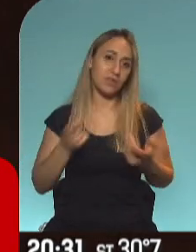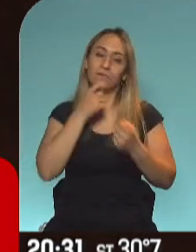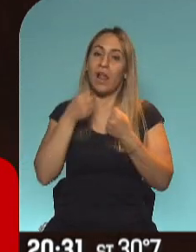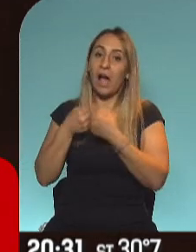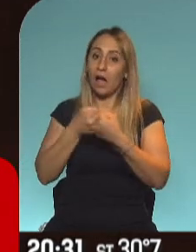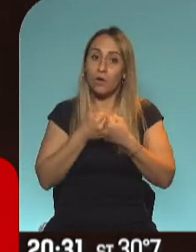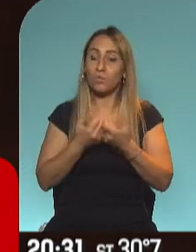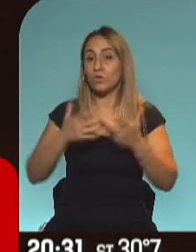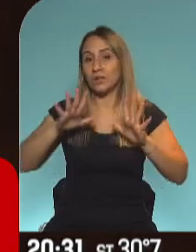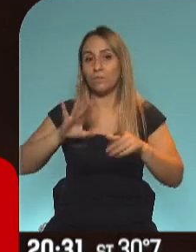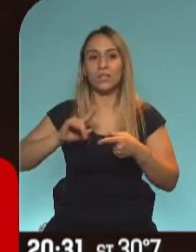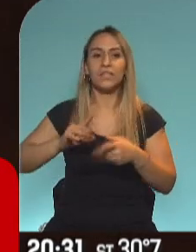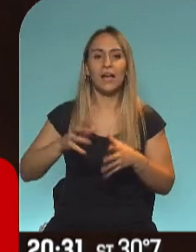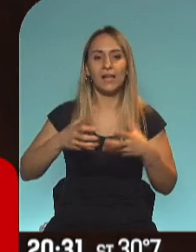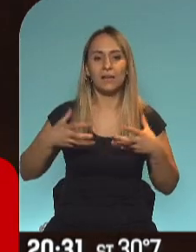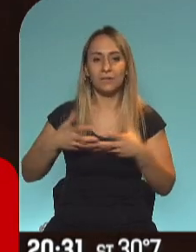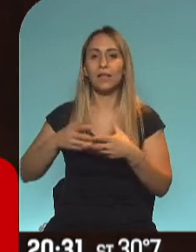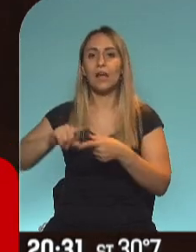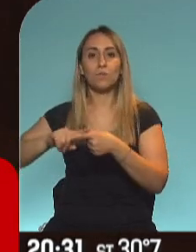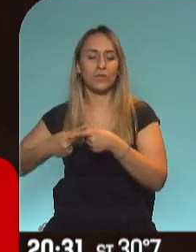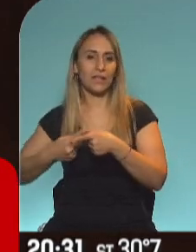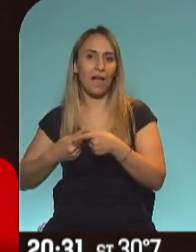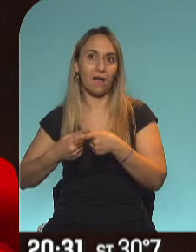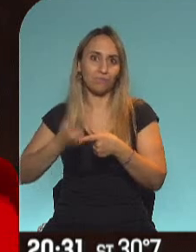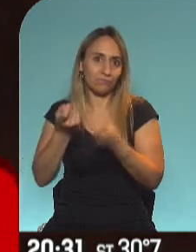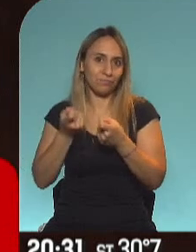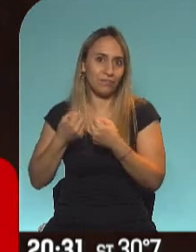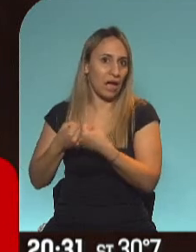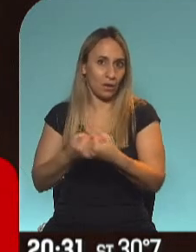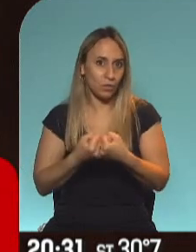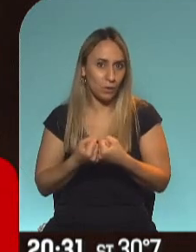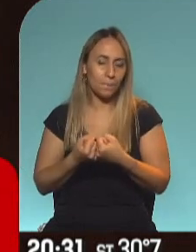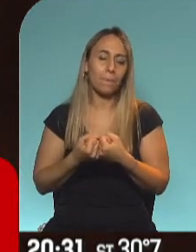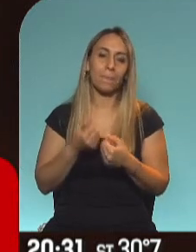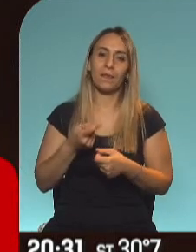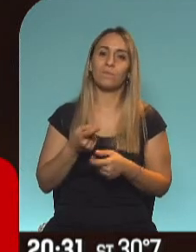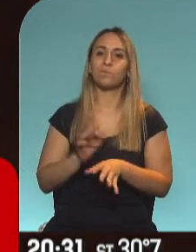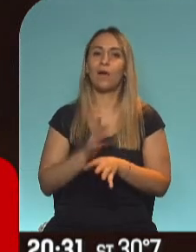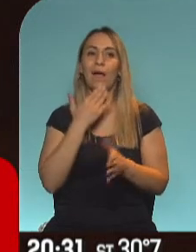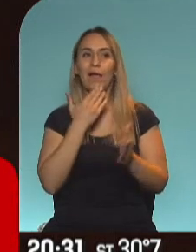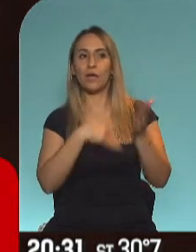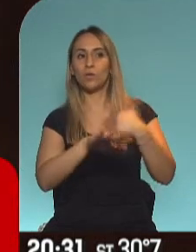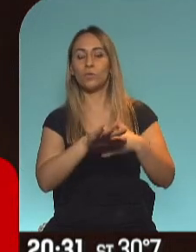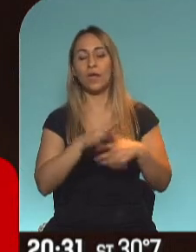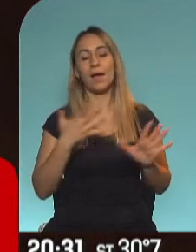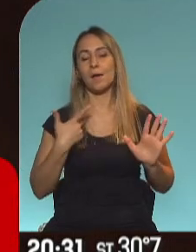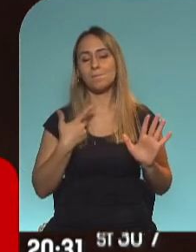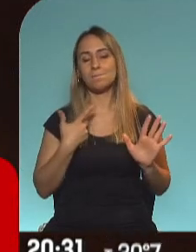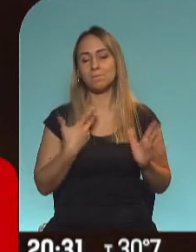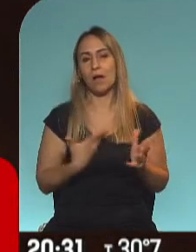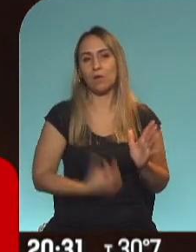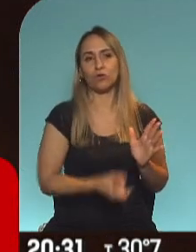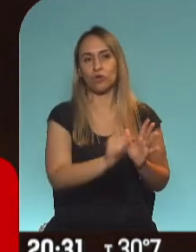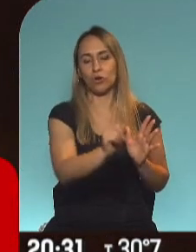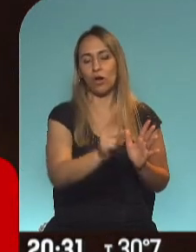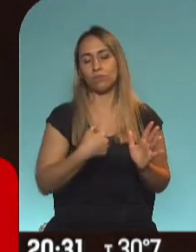también es concesión para construir consenso, pero lo que no debe ser utilizado es como una excusa para no dar el servicio. Y yo creo que